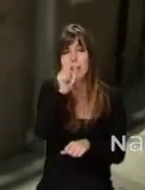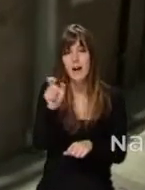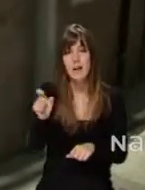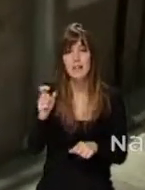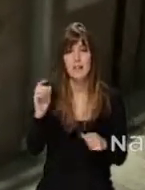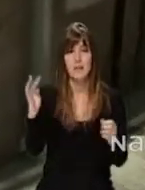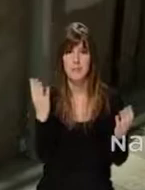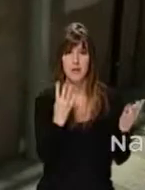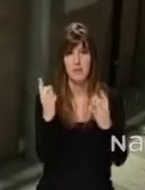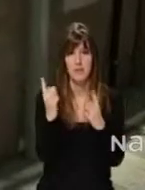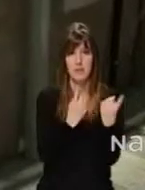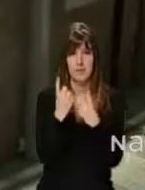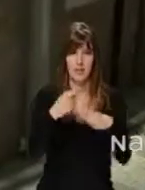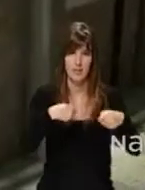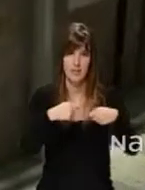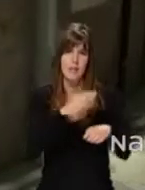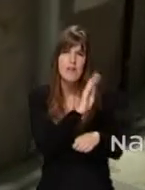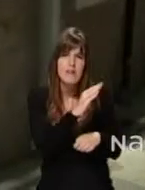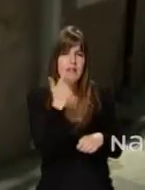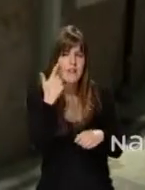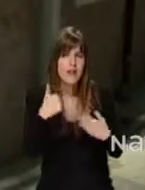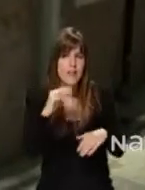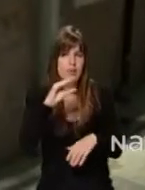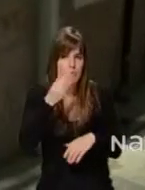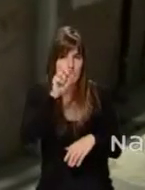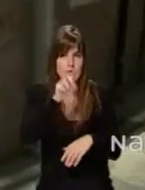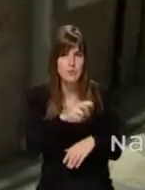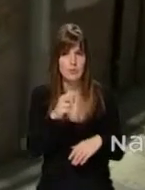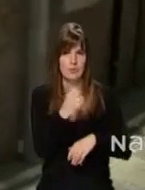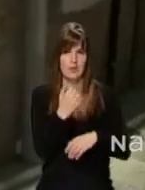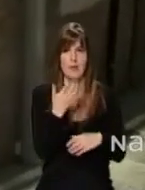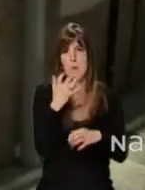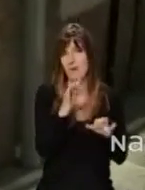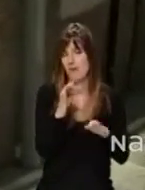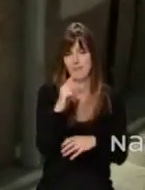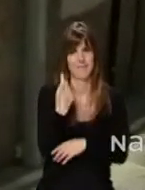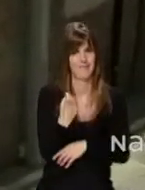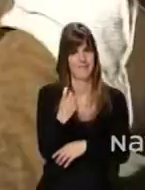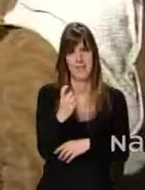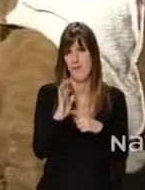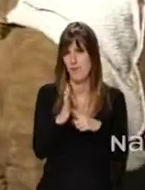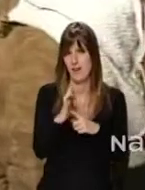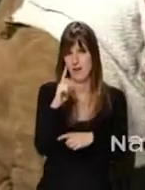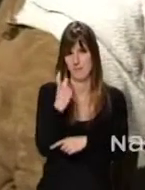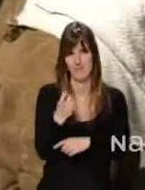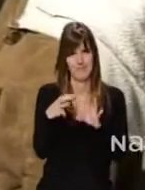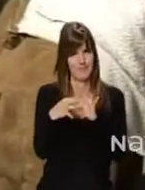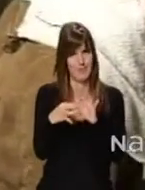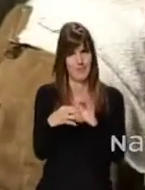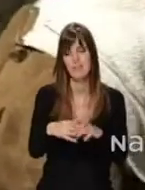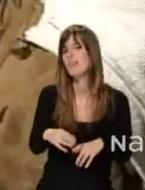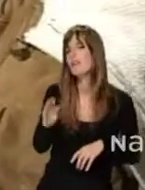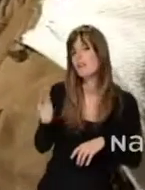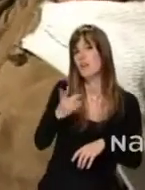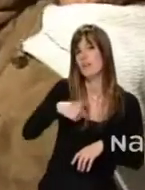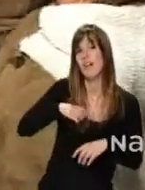venir a la tienda que está abierta y pregunta por él y más, y bueno, y si no puede faltar, desde luego no falta. Nosotros llevamos muchos años haciéndolo, la